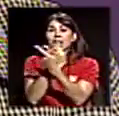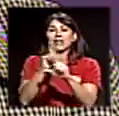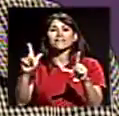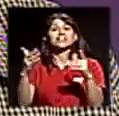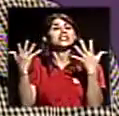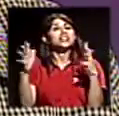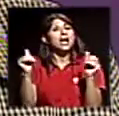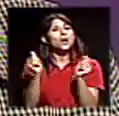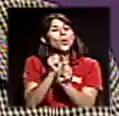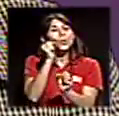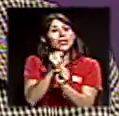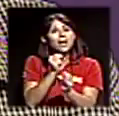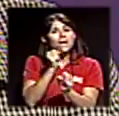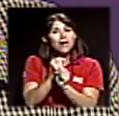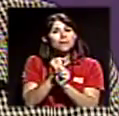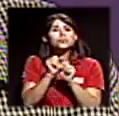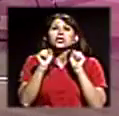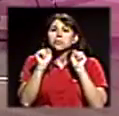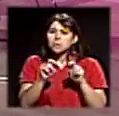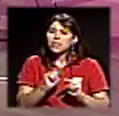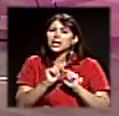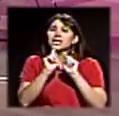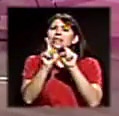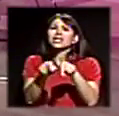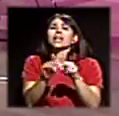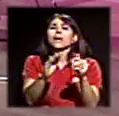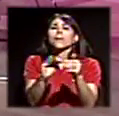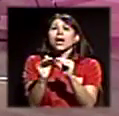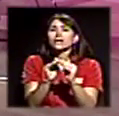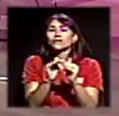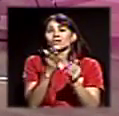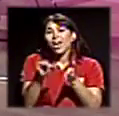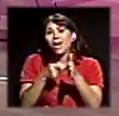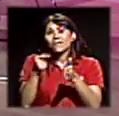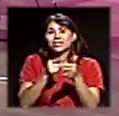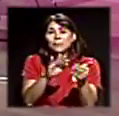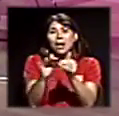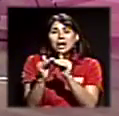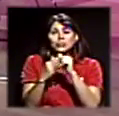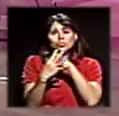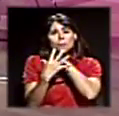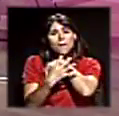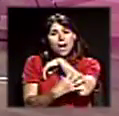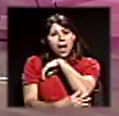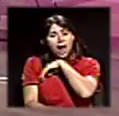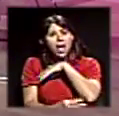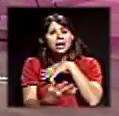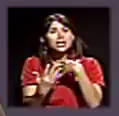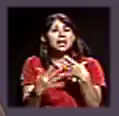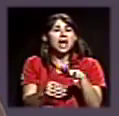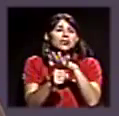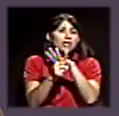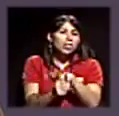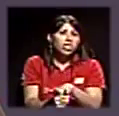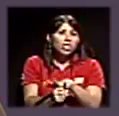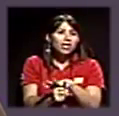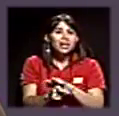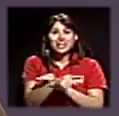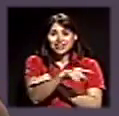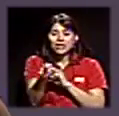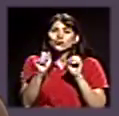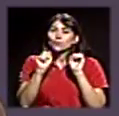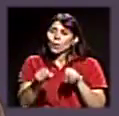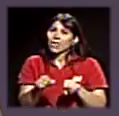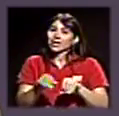llevar eso a sus barrios, donde muchas veces son barrios muy marginados, y puedan ofrecer lo mismo que nosotros les